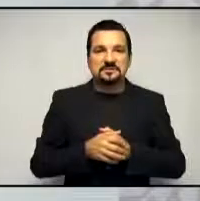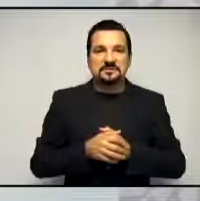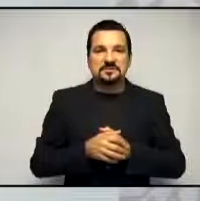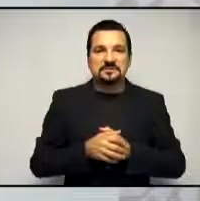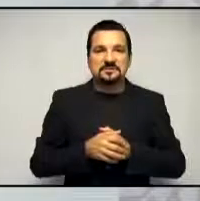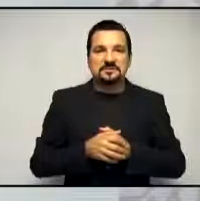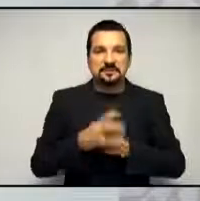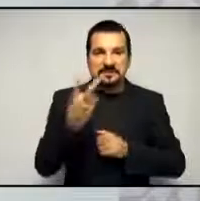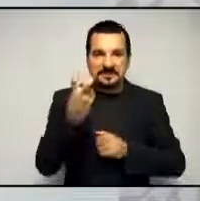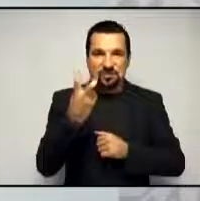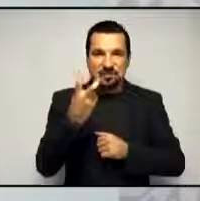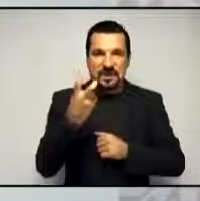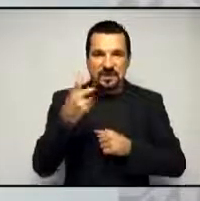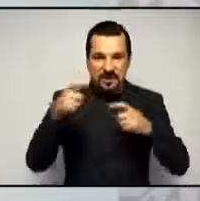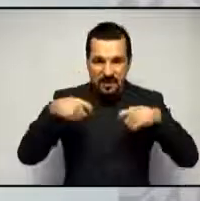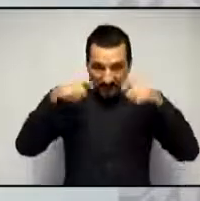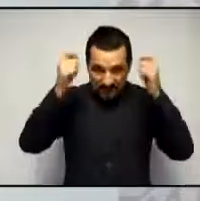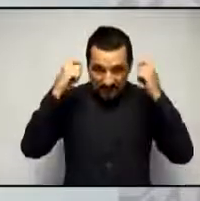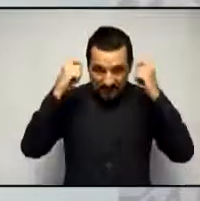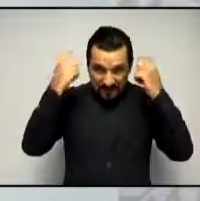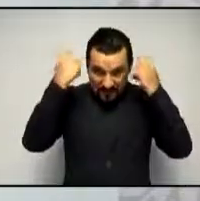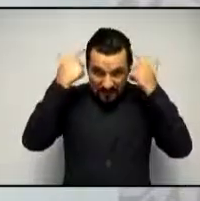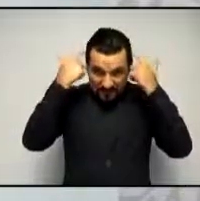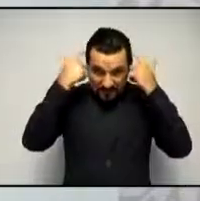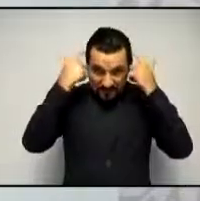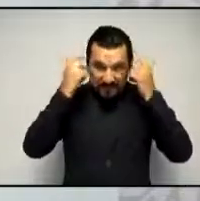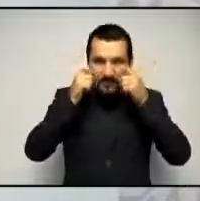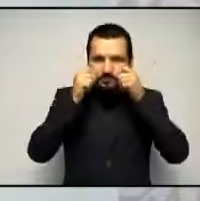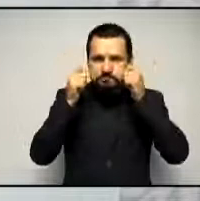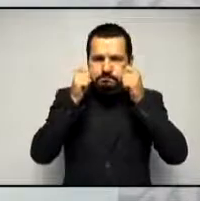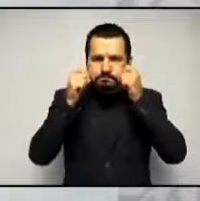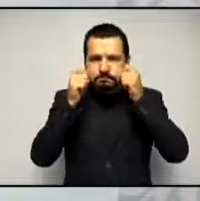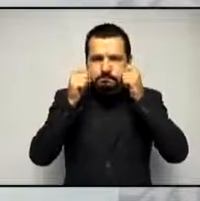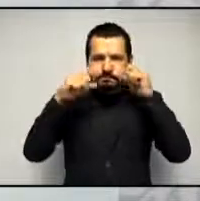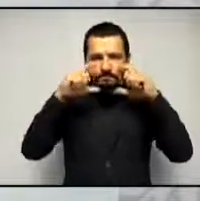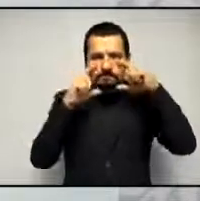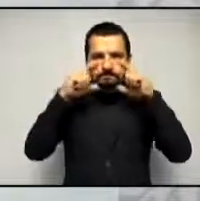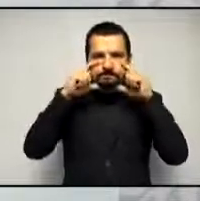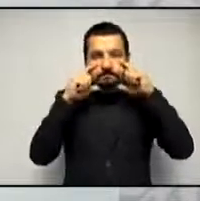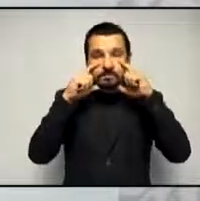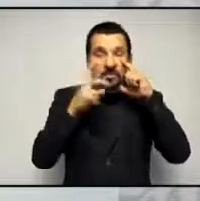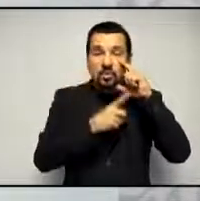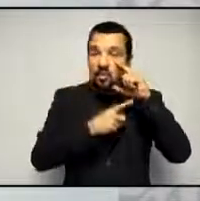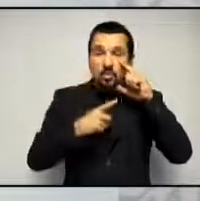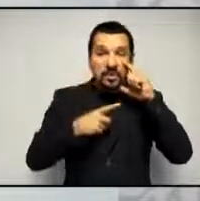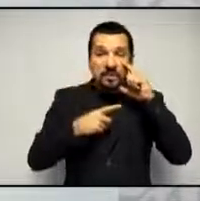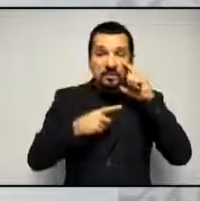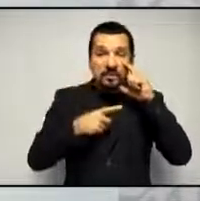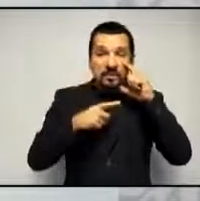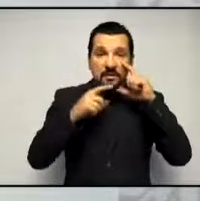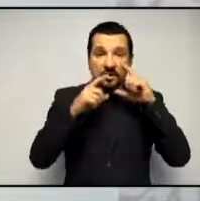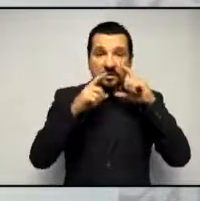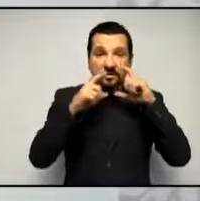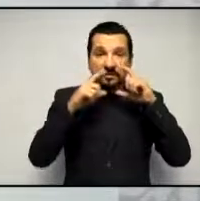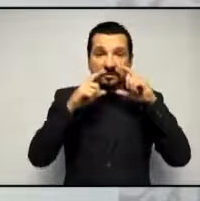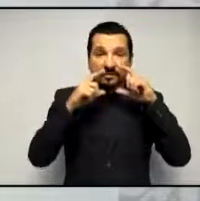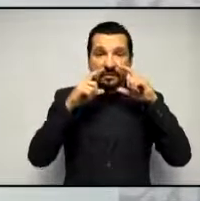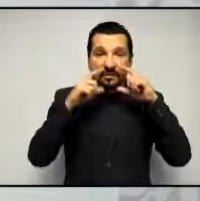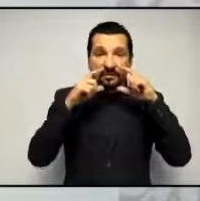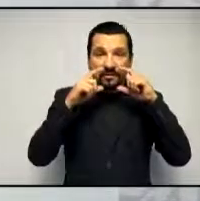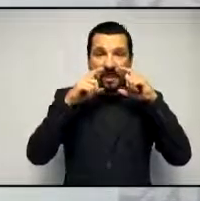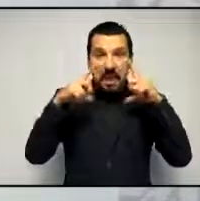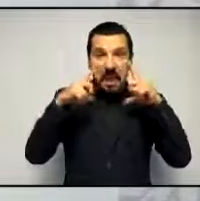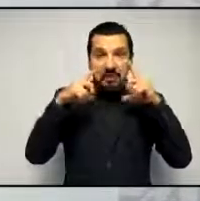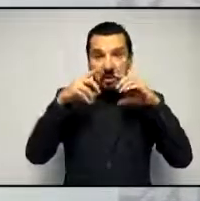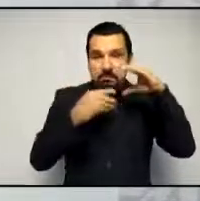esta liga te va a caer aquí en la cabeza y te haces el el ajuste no debe de quedar abierto por el lado por